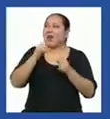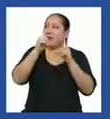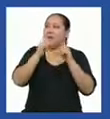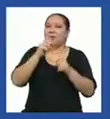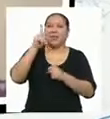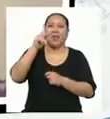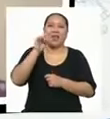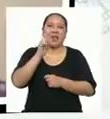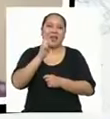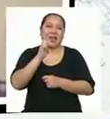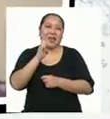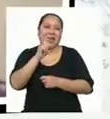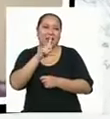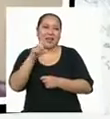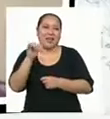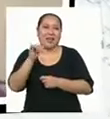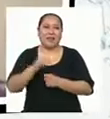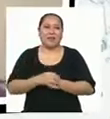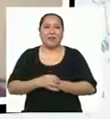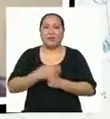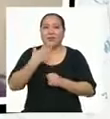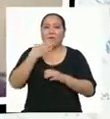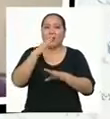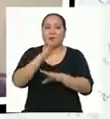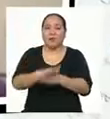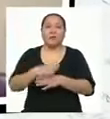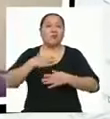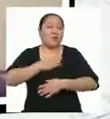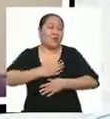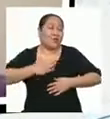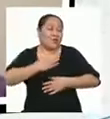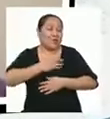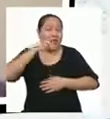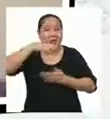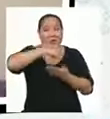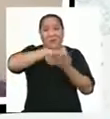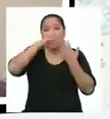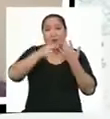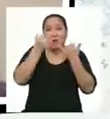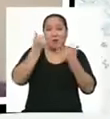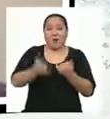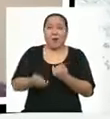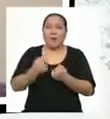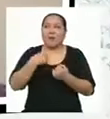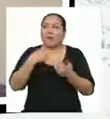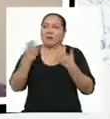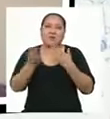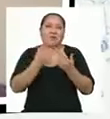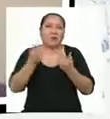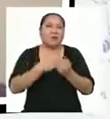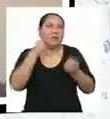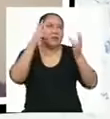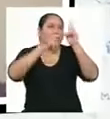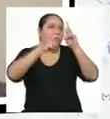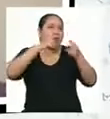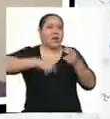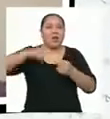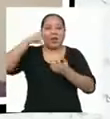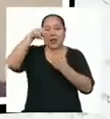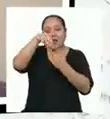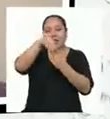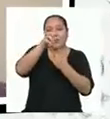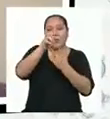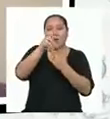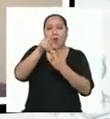Kelly. Buenas tardes, he disfrutado mucho el programa de hoy. Para mí lo más fácil ha sido calcular la moda, pero